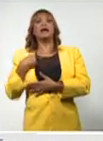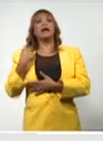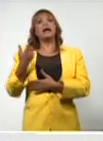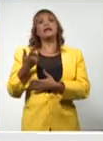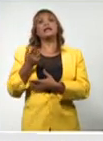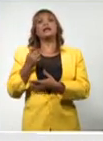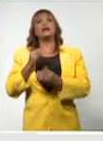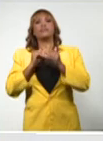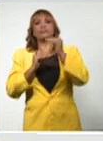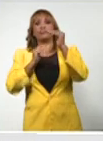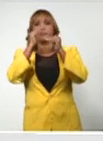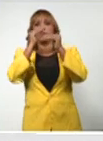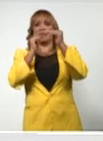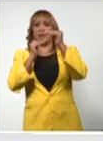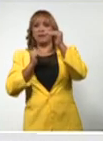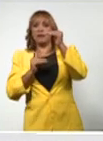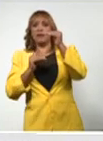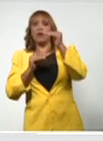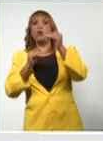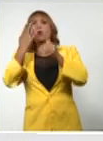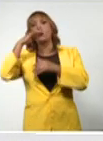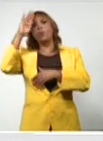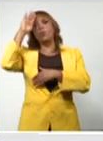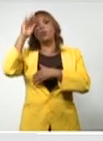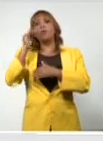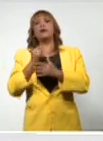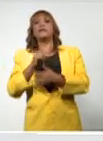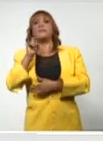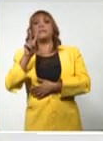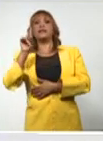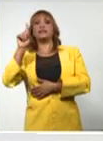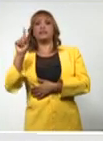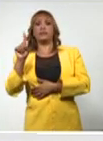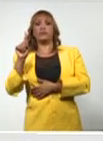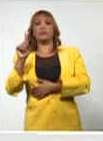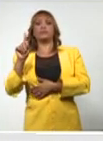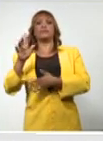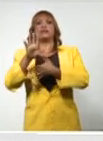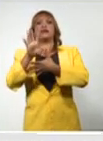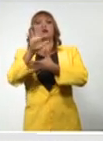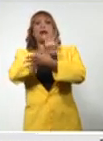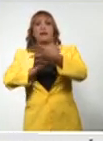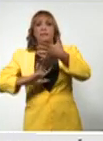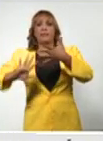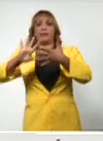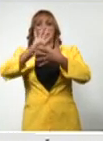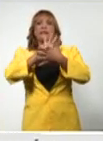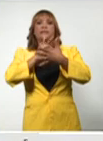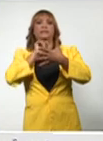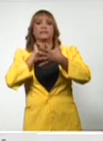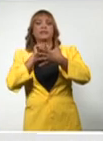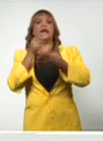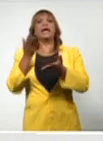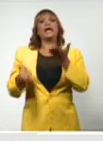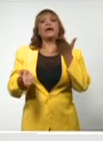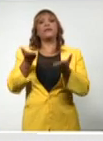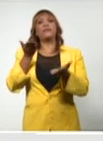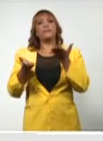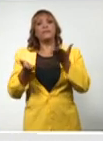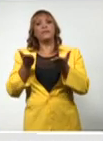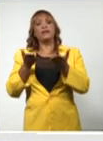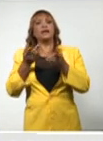ocupe la posición número 21 en la región de las Américas. Y en comparación